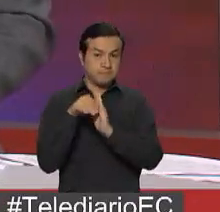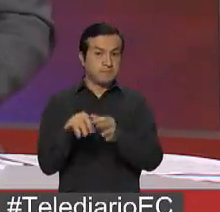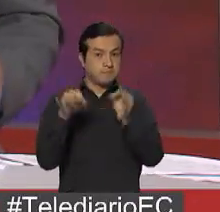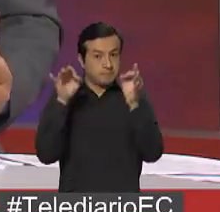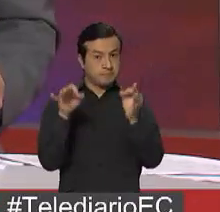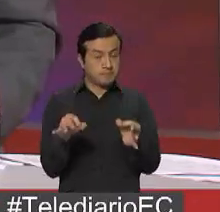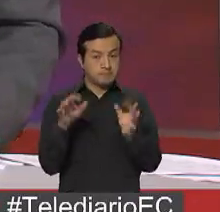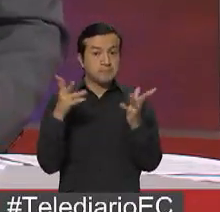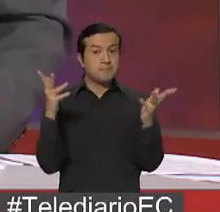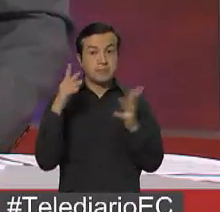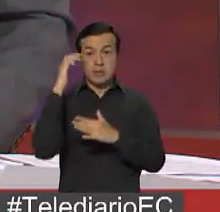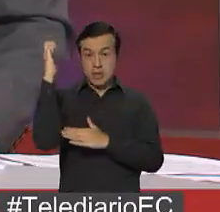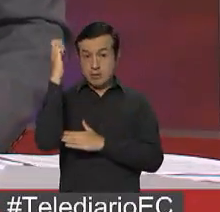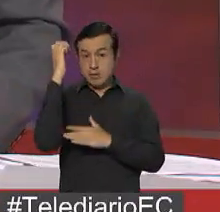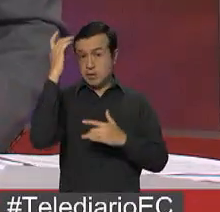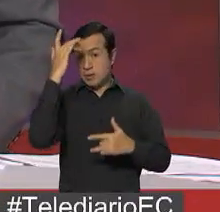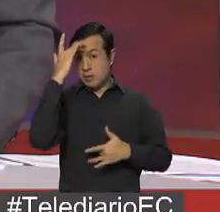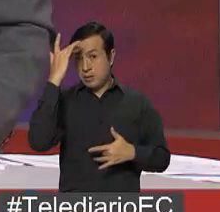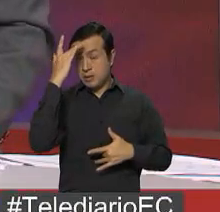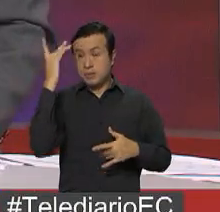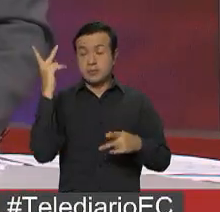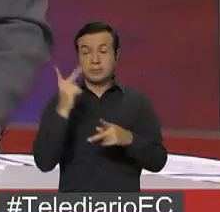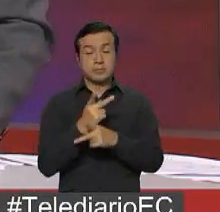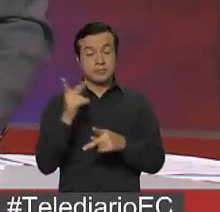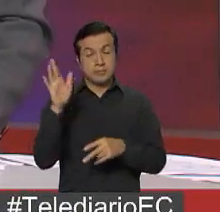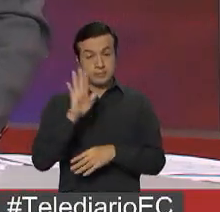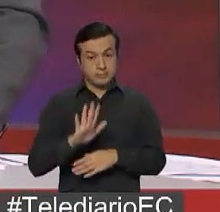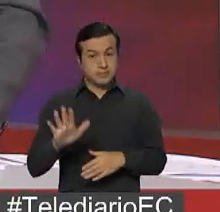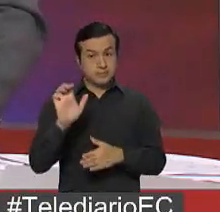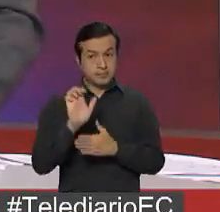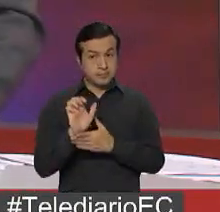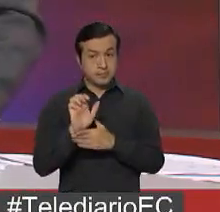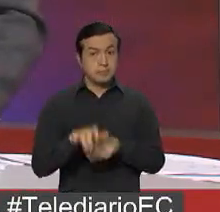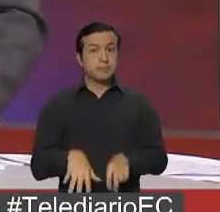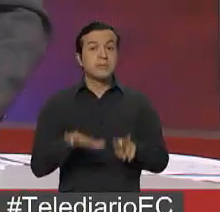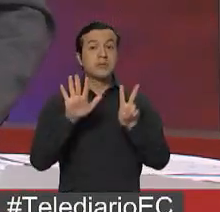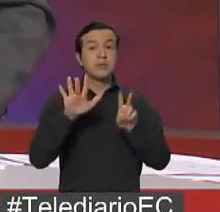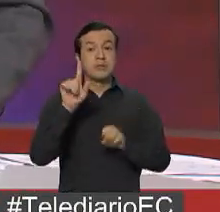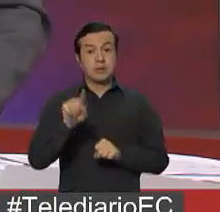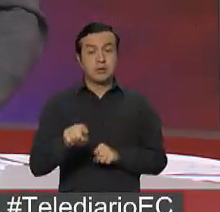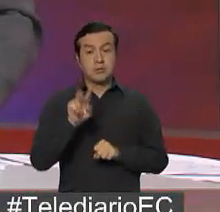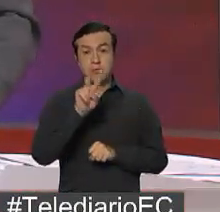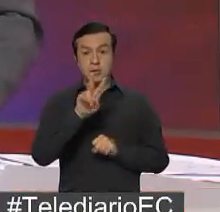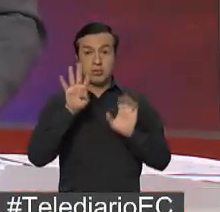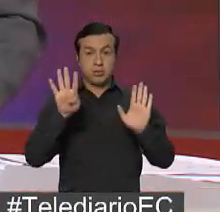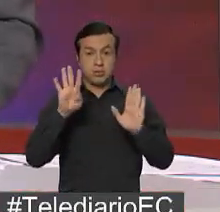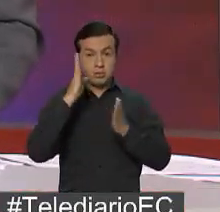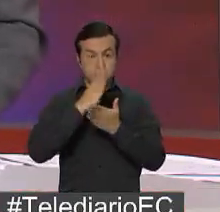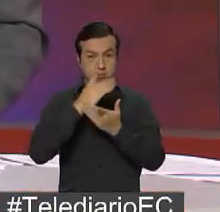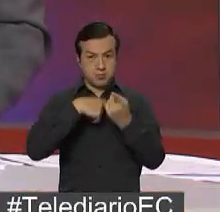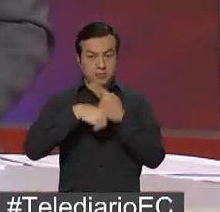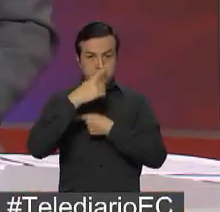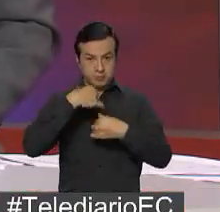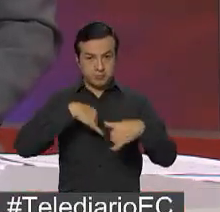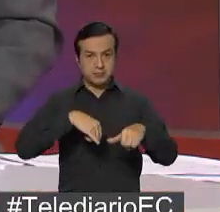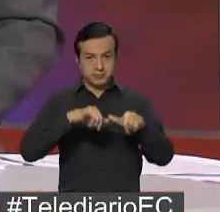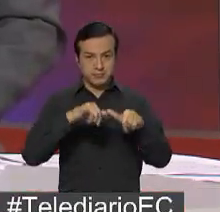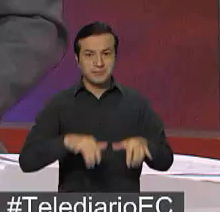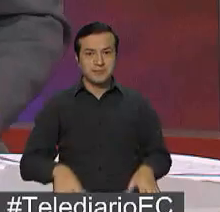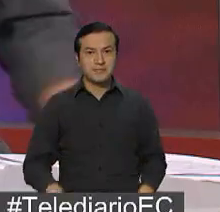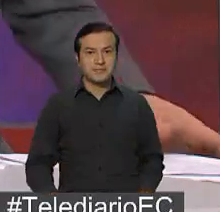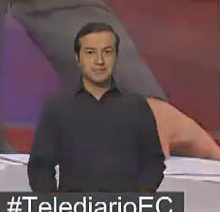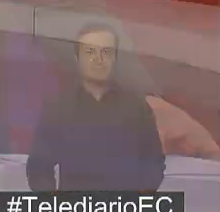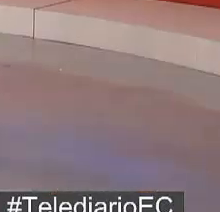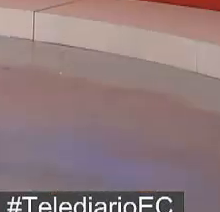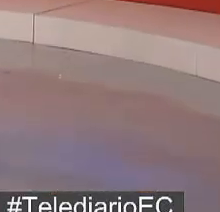frente a esta emergencia sanitaria que se vive en el país siete de la mañana 29 minutos vamos a una pausa regresamos en breve